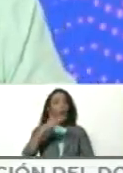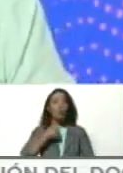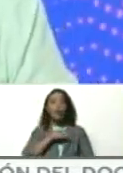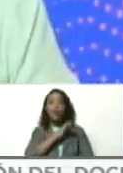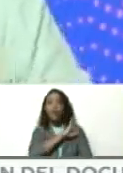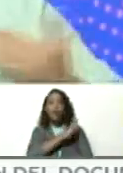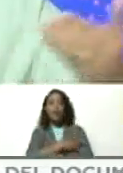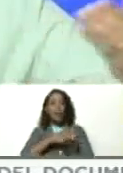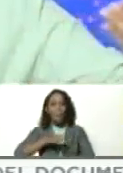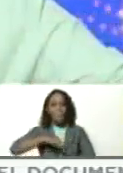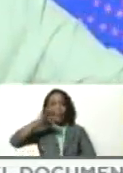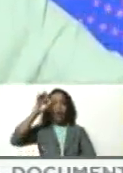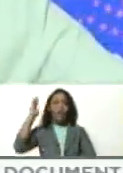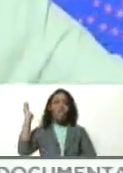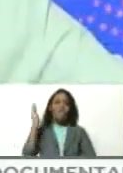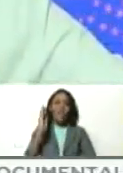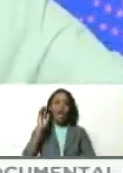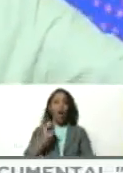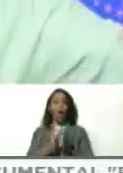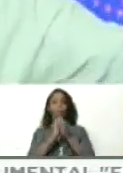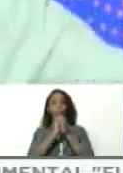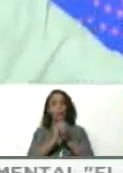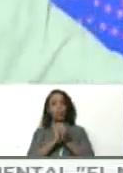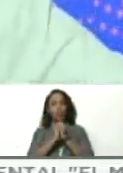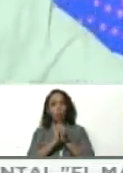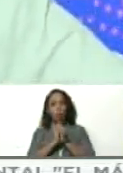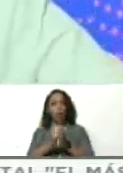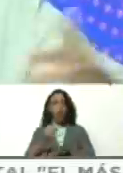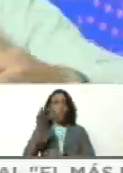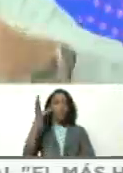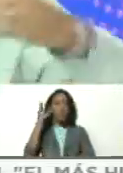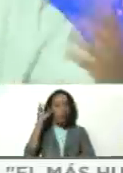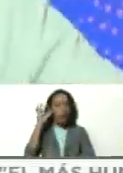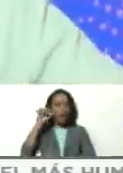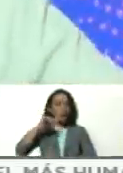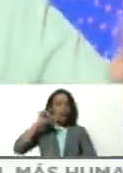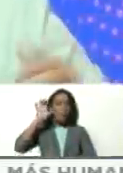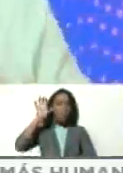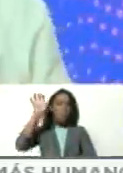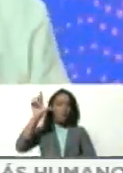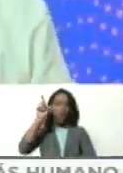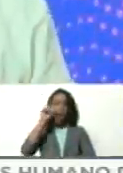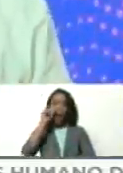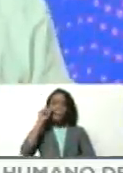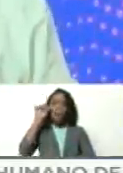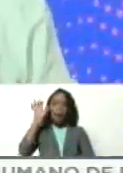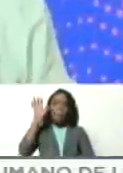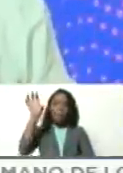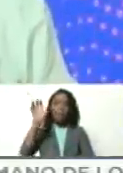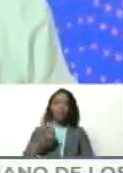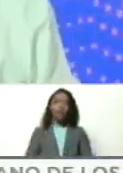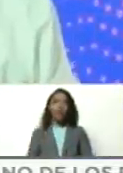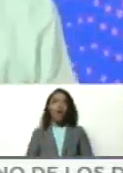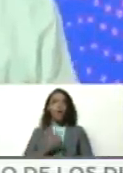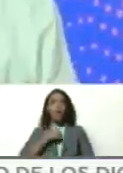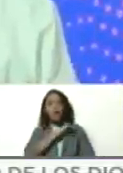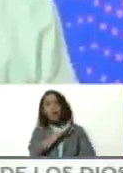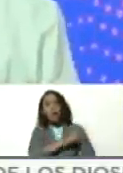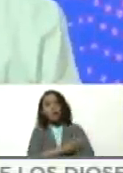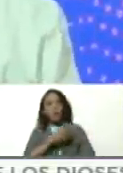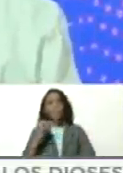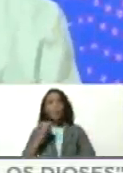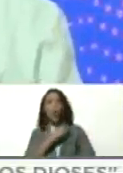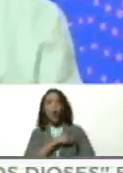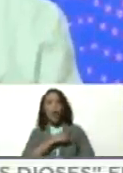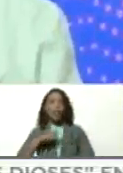fuerza espiritual viene de las oraciones de las mujeres de la patria y de los hombres de la patria. Nuestra fuerza moral viene